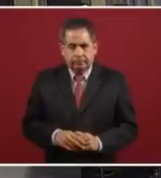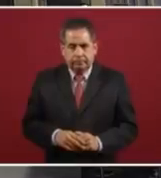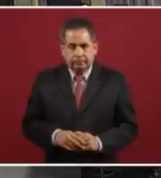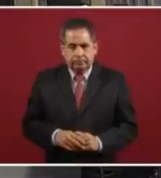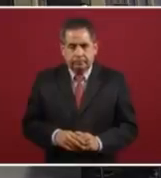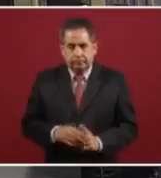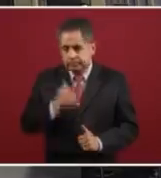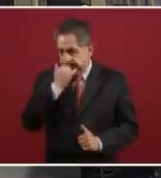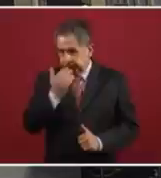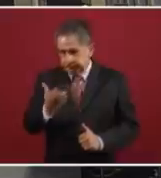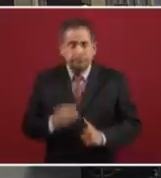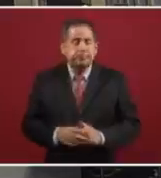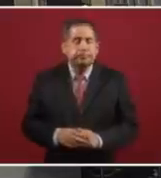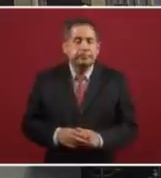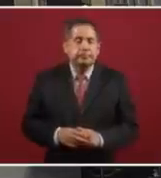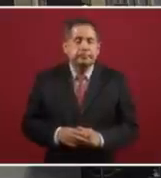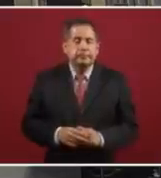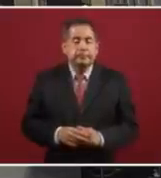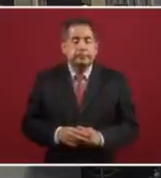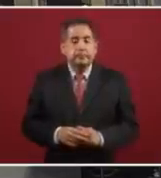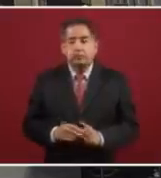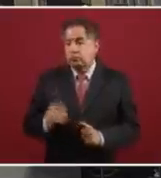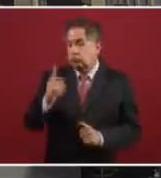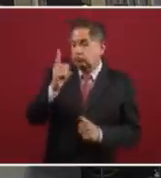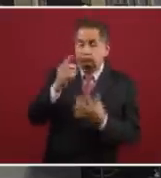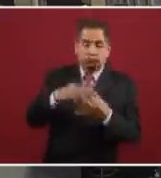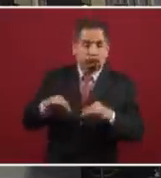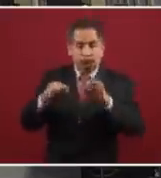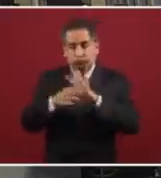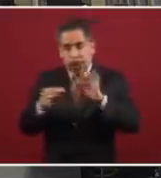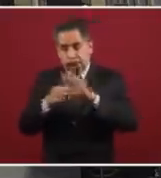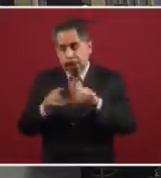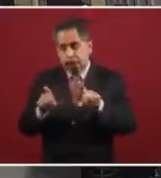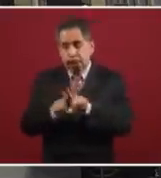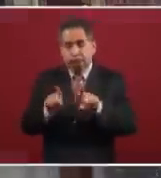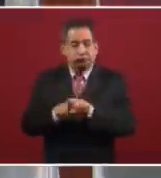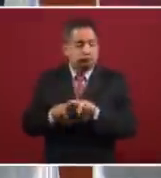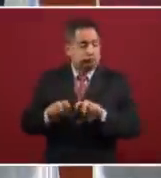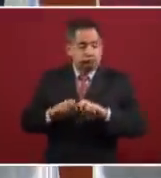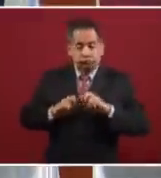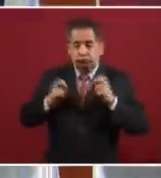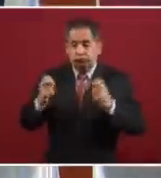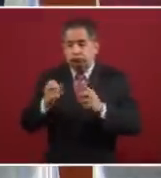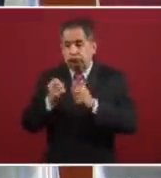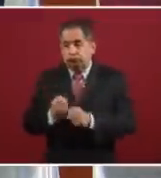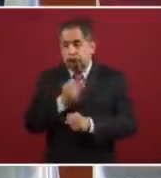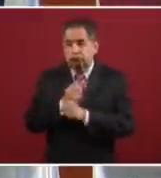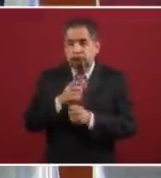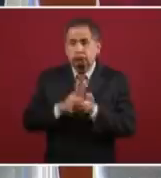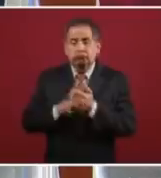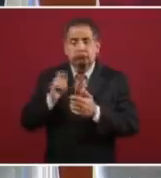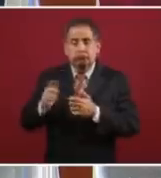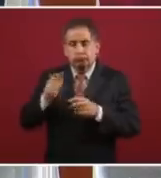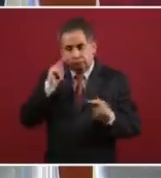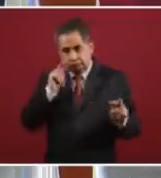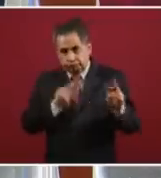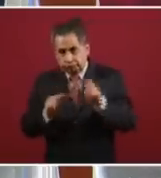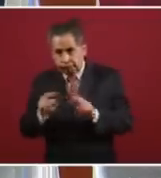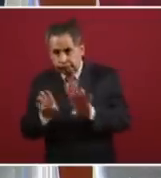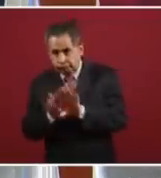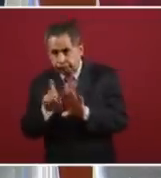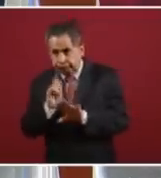Perdón, bueno, una parte importante también que el Gabinete de Seguridad observa